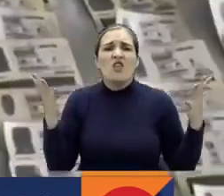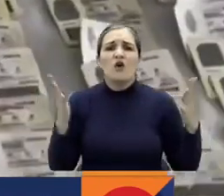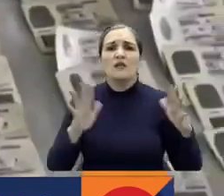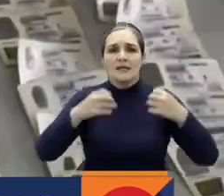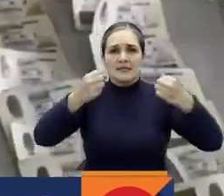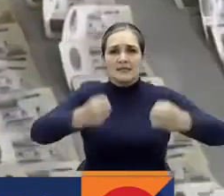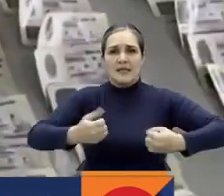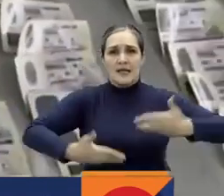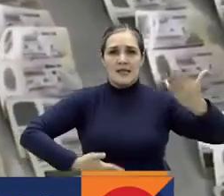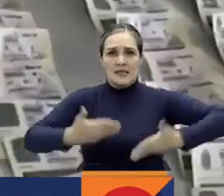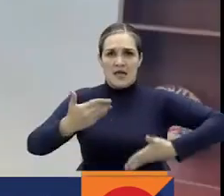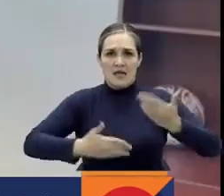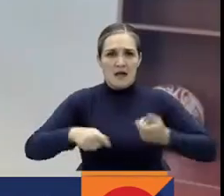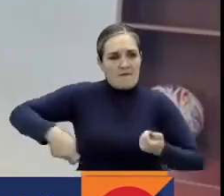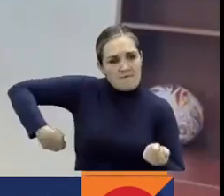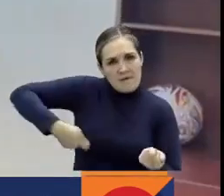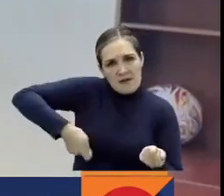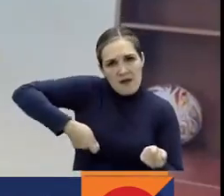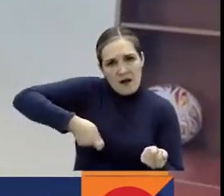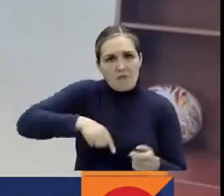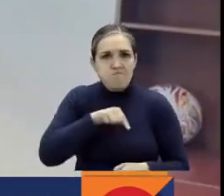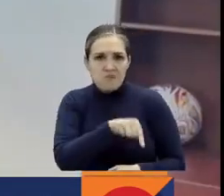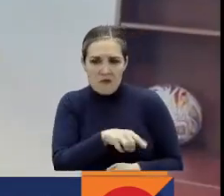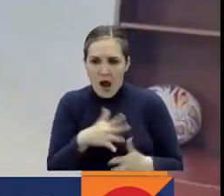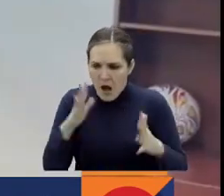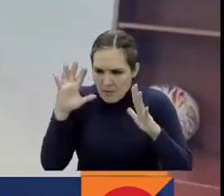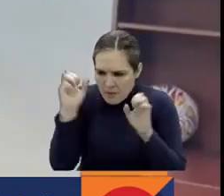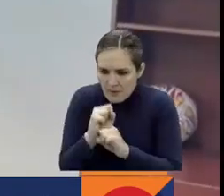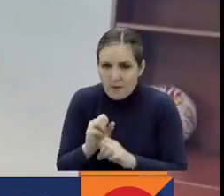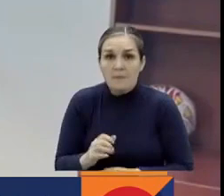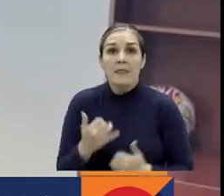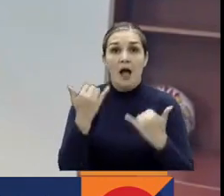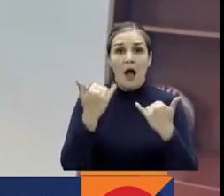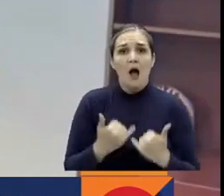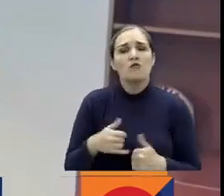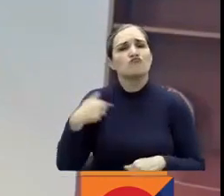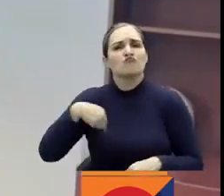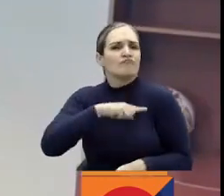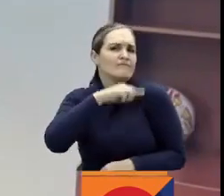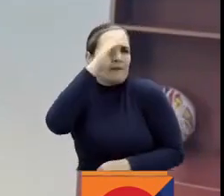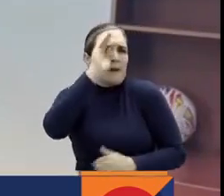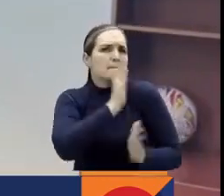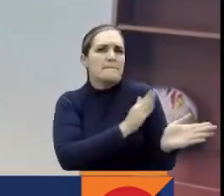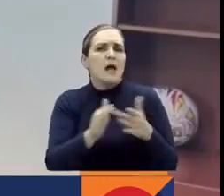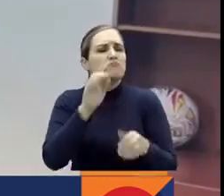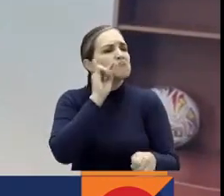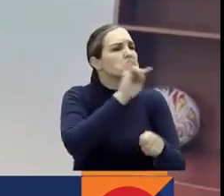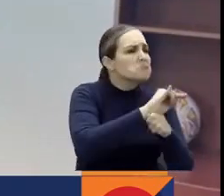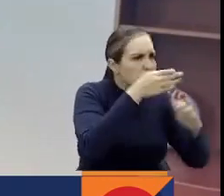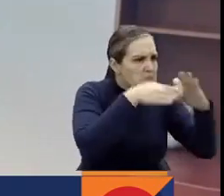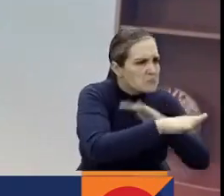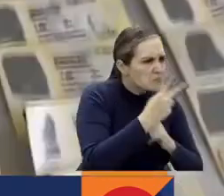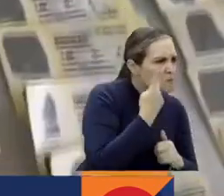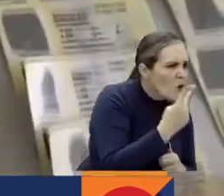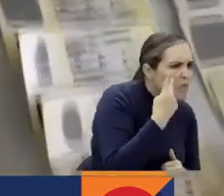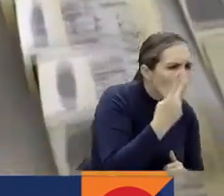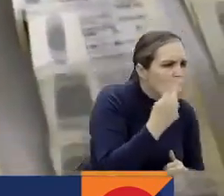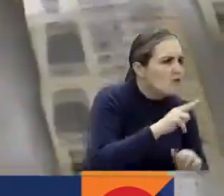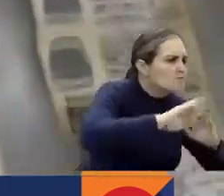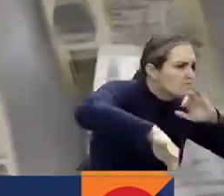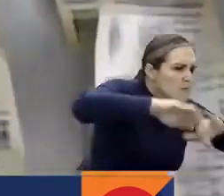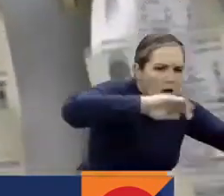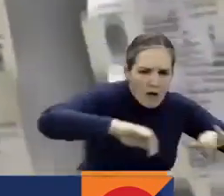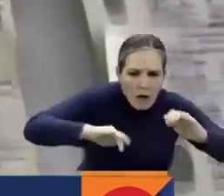establecimiento comercial conocido como billar. En el marco de los planes Inspección, Vigilancia y Control a Establecimientos Públicos, logra